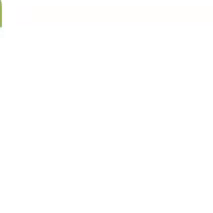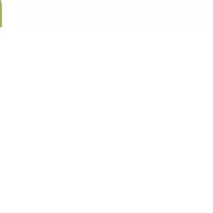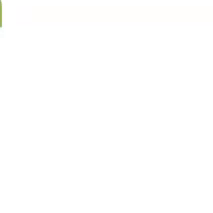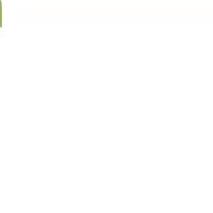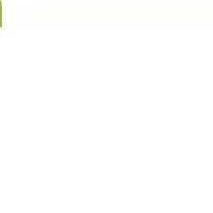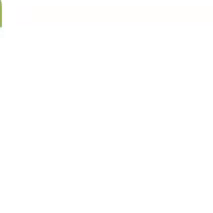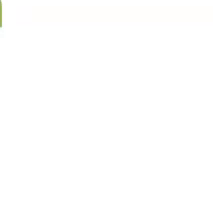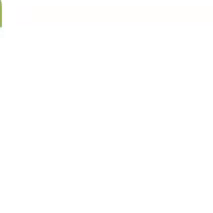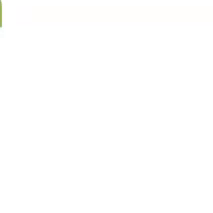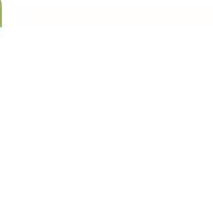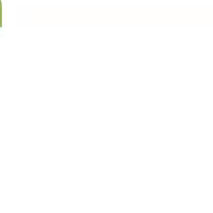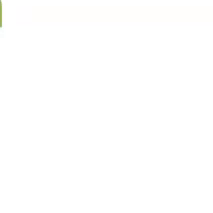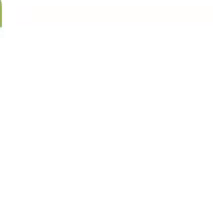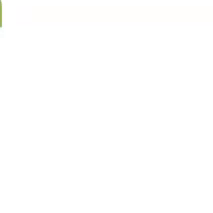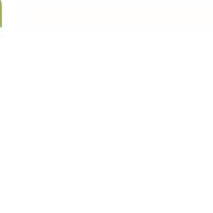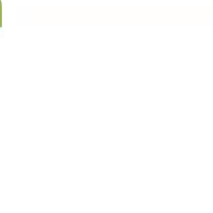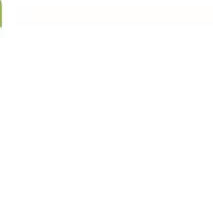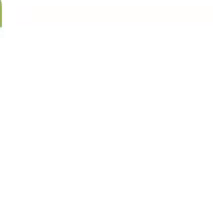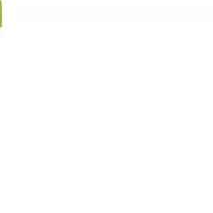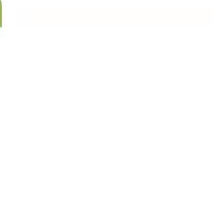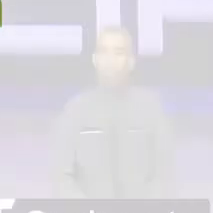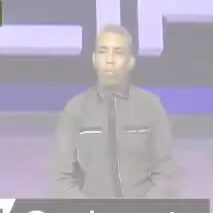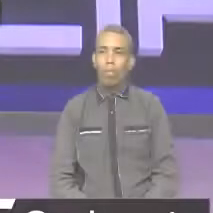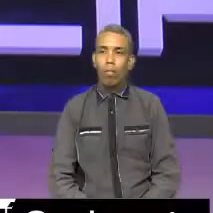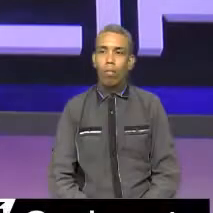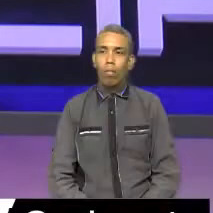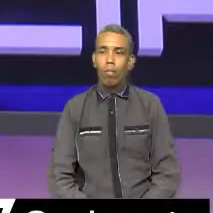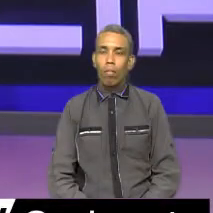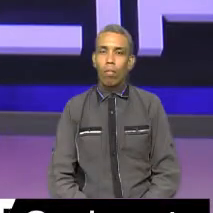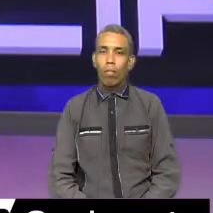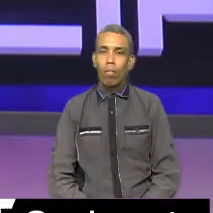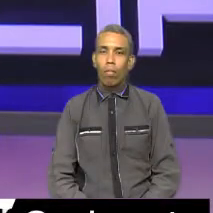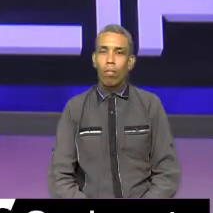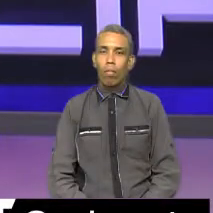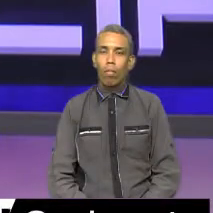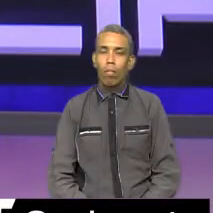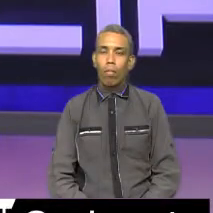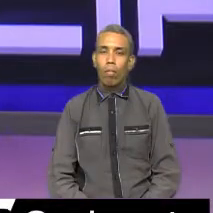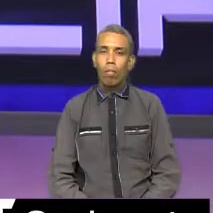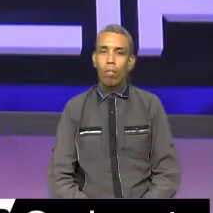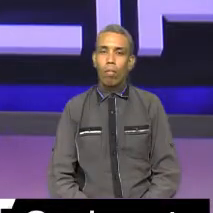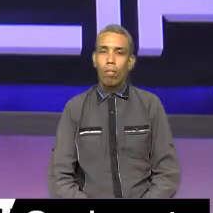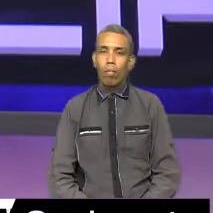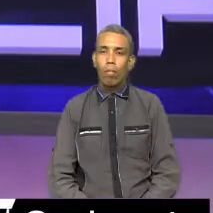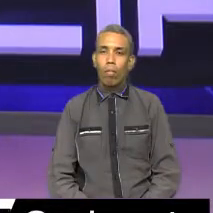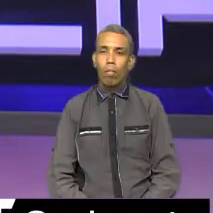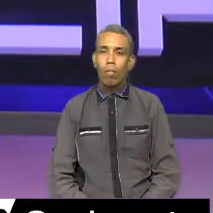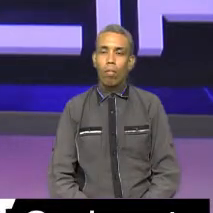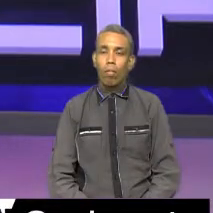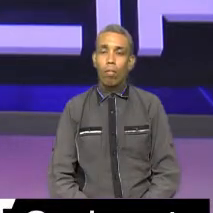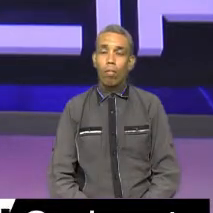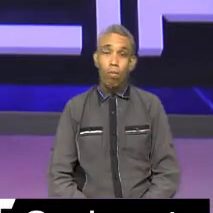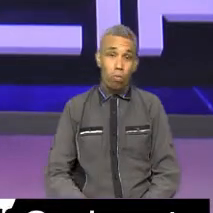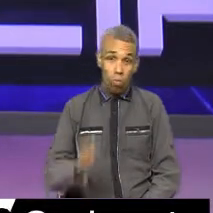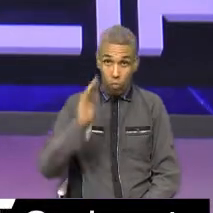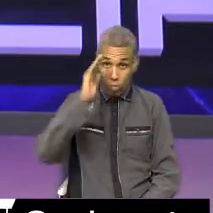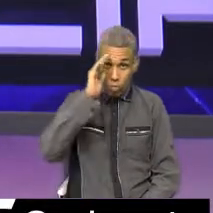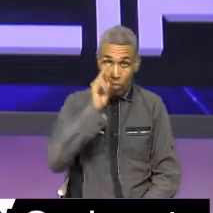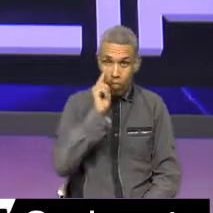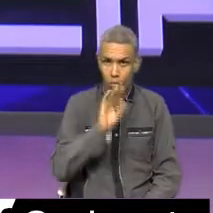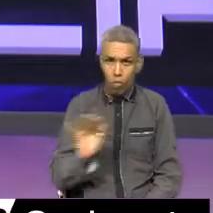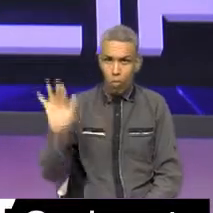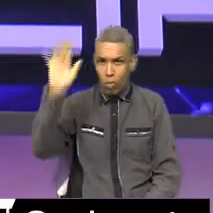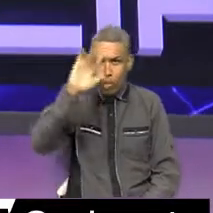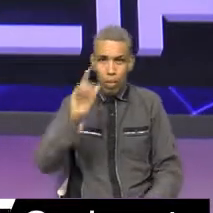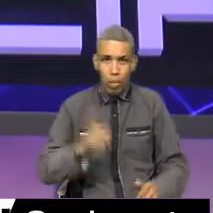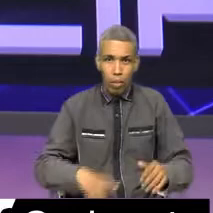llame al teléfono 601-0547. La Policía Nacional cuenta con un pesebre de figuras en movimiento y está abierto